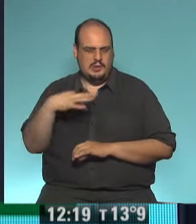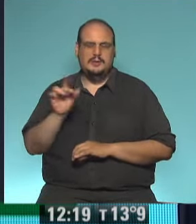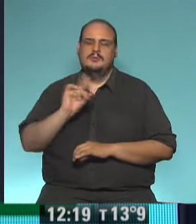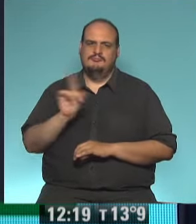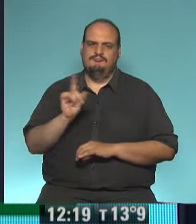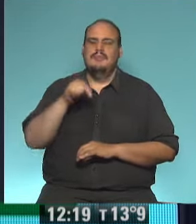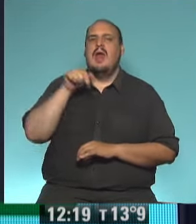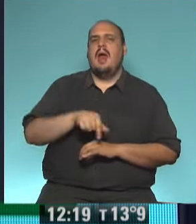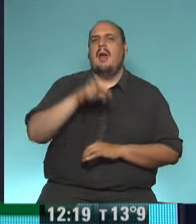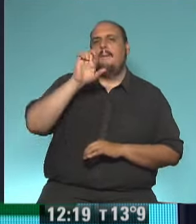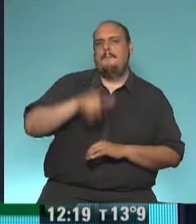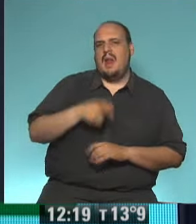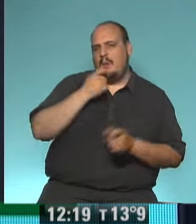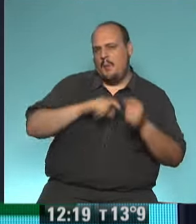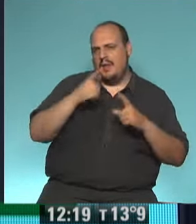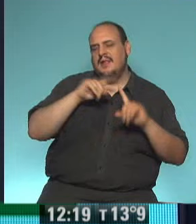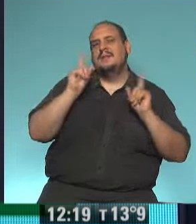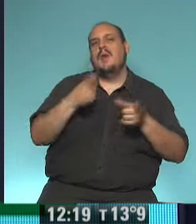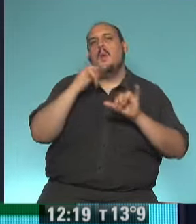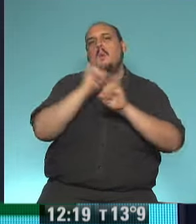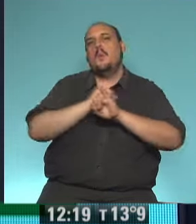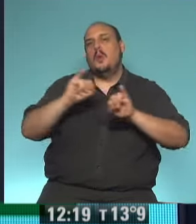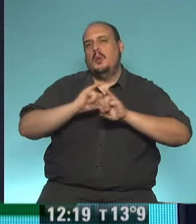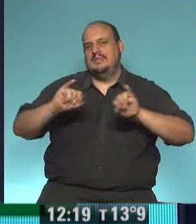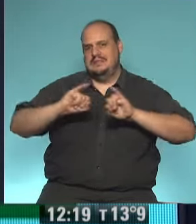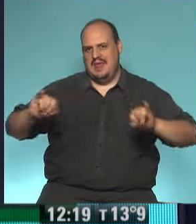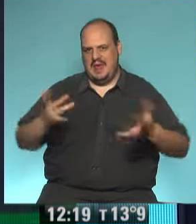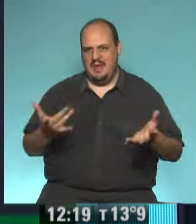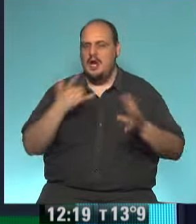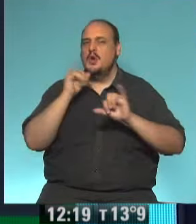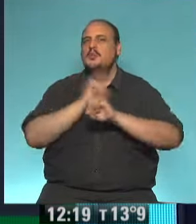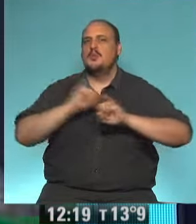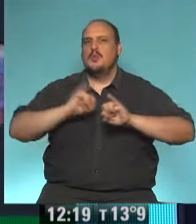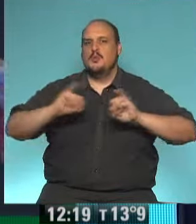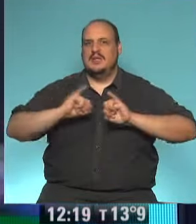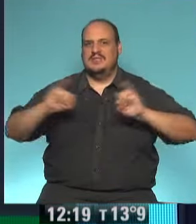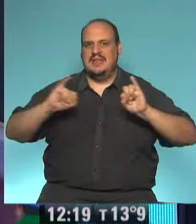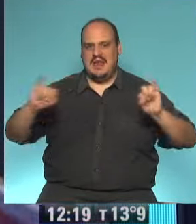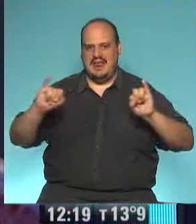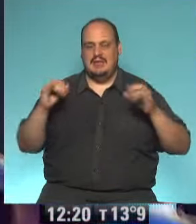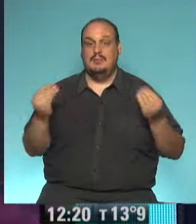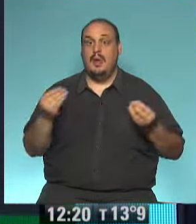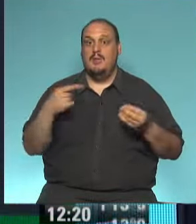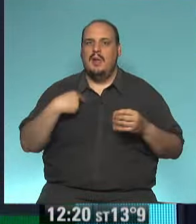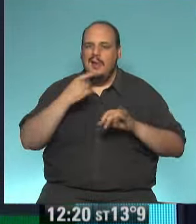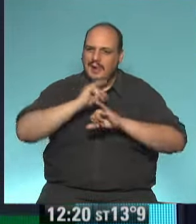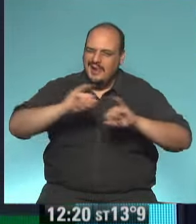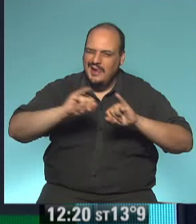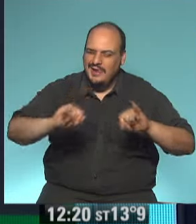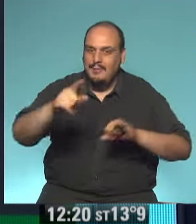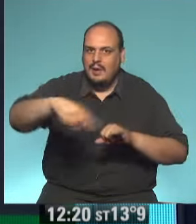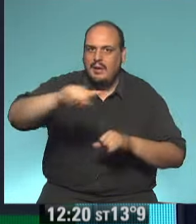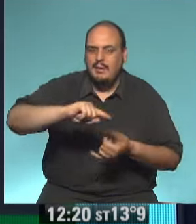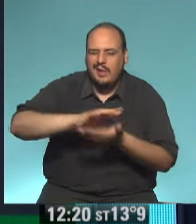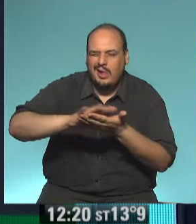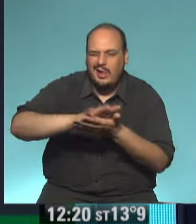vamos a investigar. Es la publicidad. Es muy importante la publicidad porque justamente nos quieren convencer de que compremos ese producto